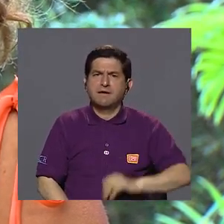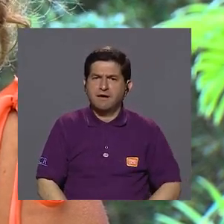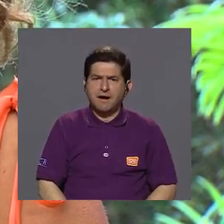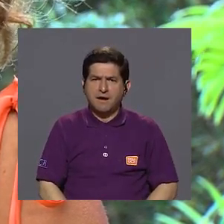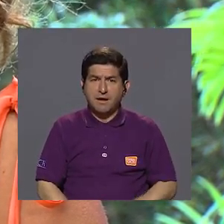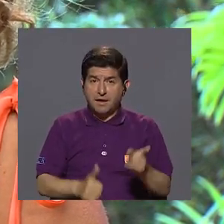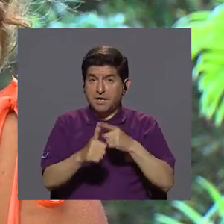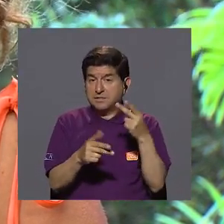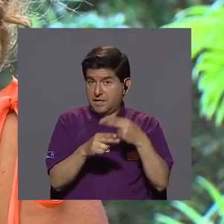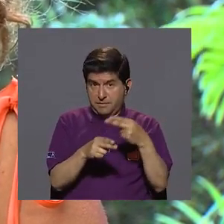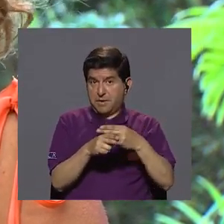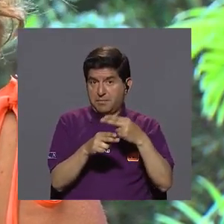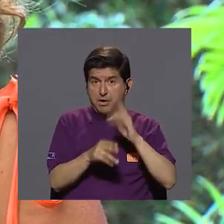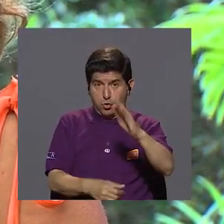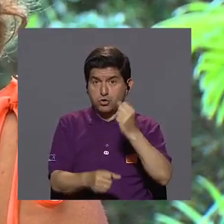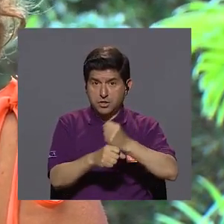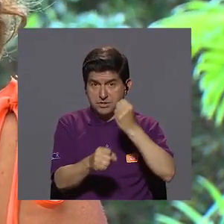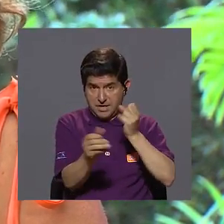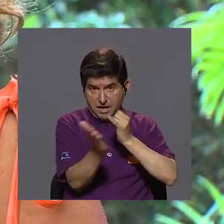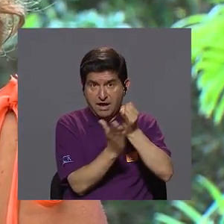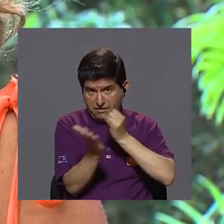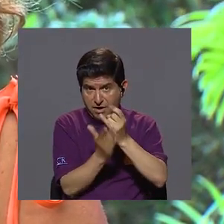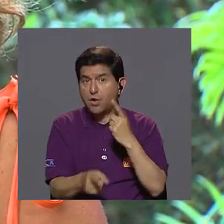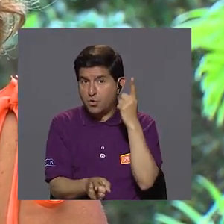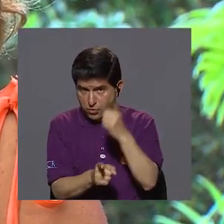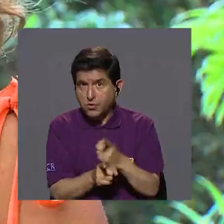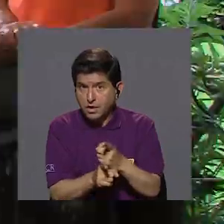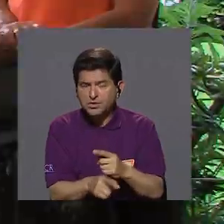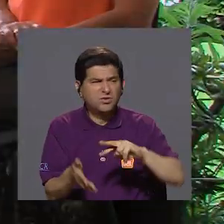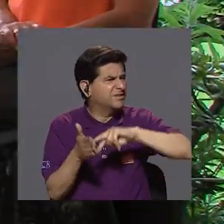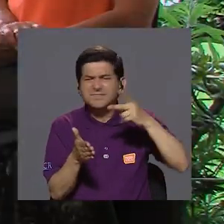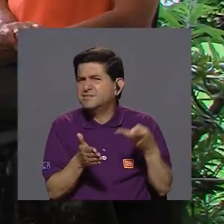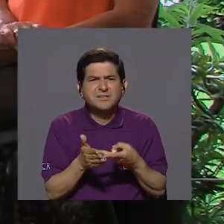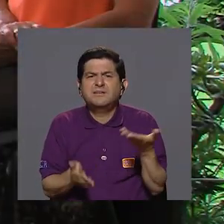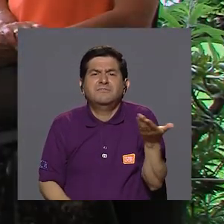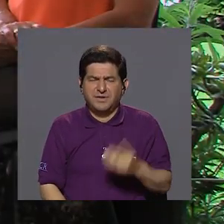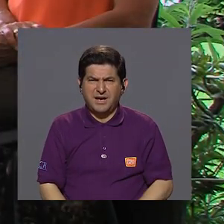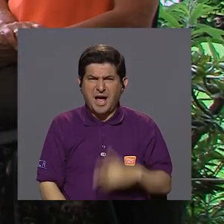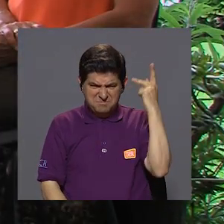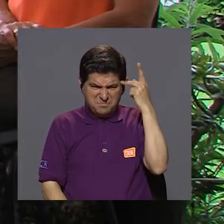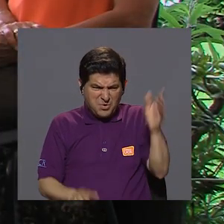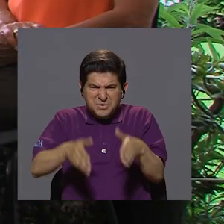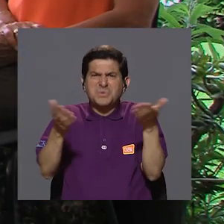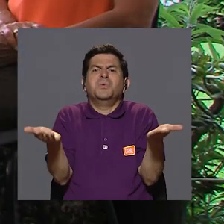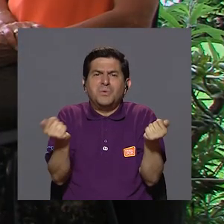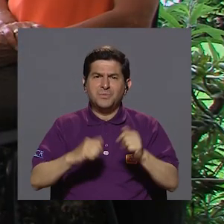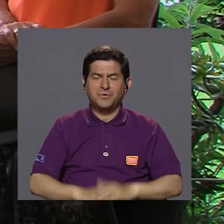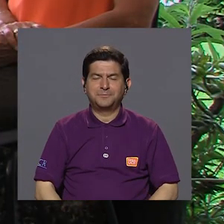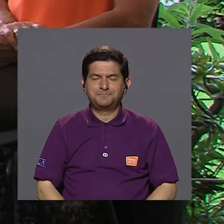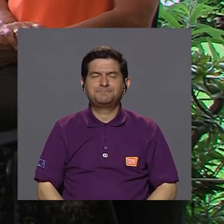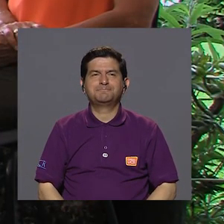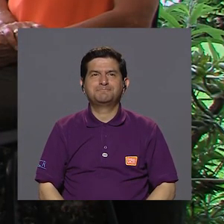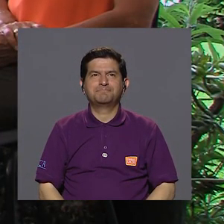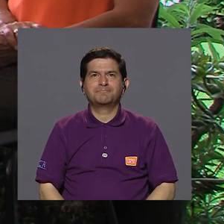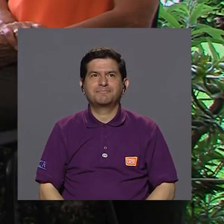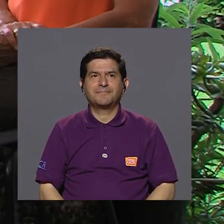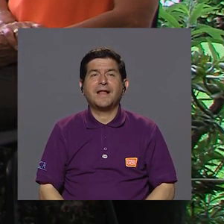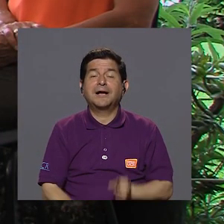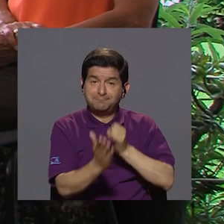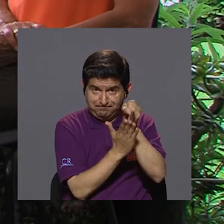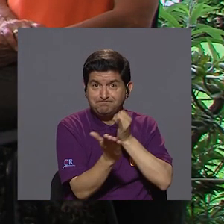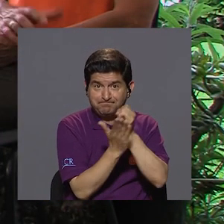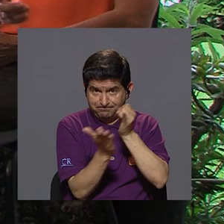político? Creo que ese es el primer nombre de tu trabajo de investigación. Uh-huh. ¿Qué quiere decir eso? ¿Cómo es político? Ok,